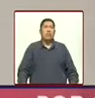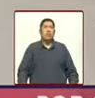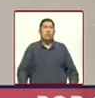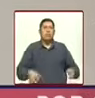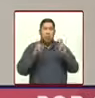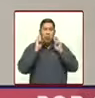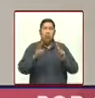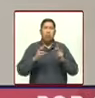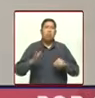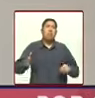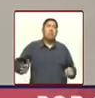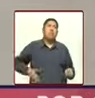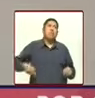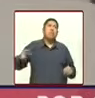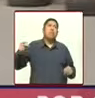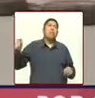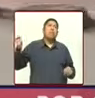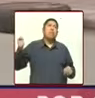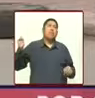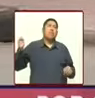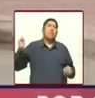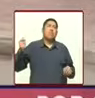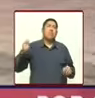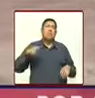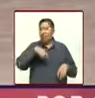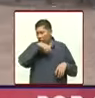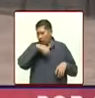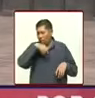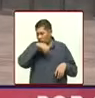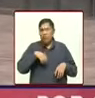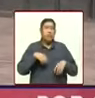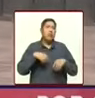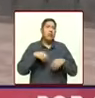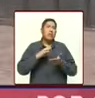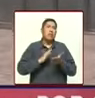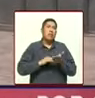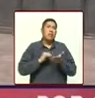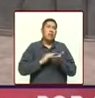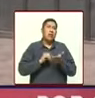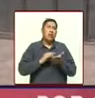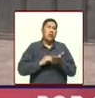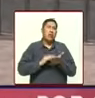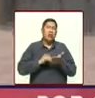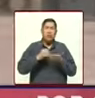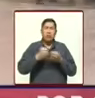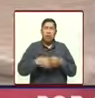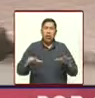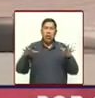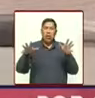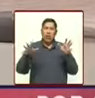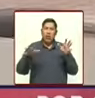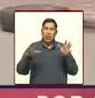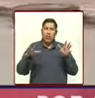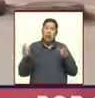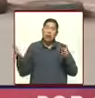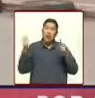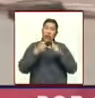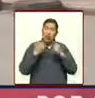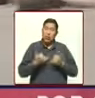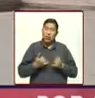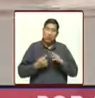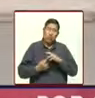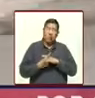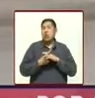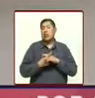Ahí está, miren el perrito. Ay, la pegó, y tal vez está herido, por eso también se está lamiendo. No le hemos hecho revisar a él porque se ha perdido desde ese día hasta hoy día.